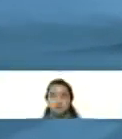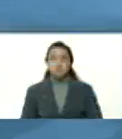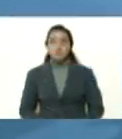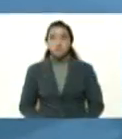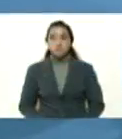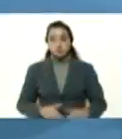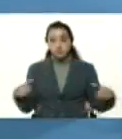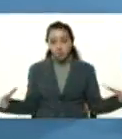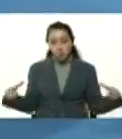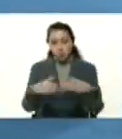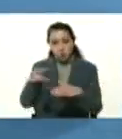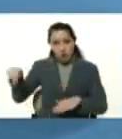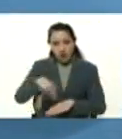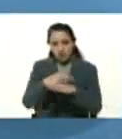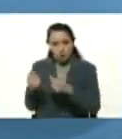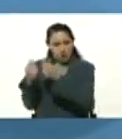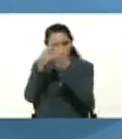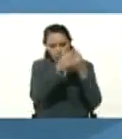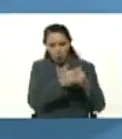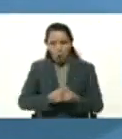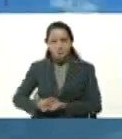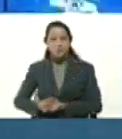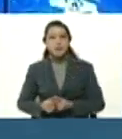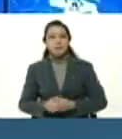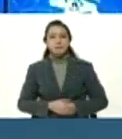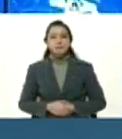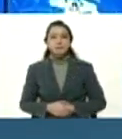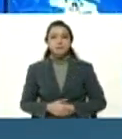Consejo Nacional de la Economía.